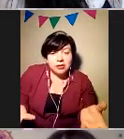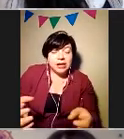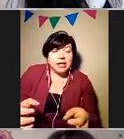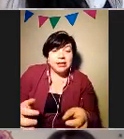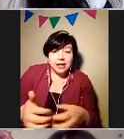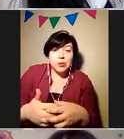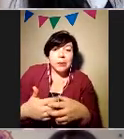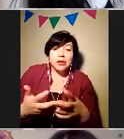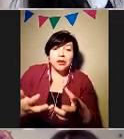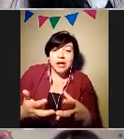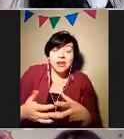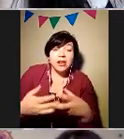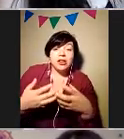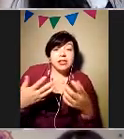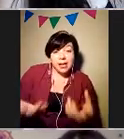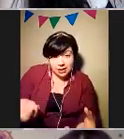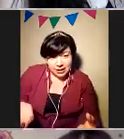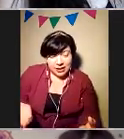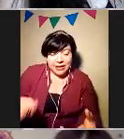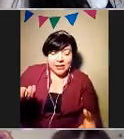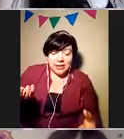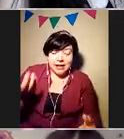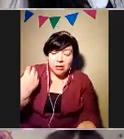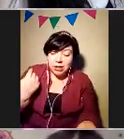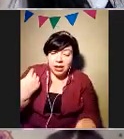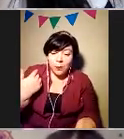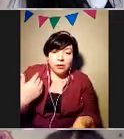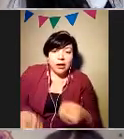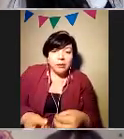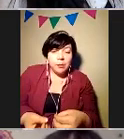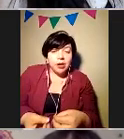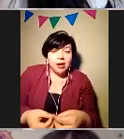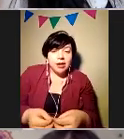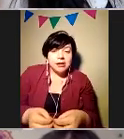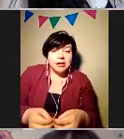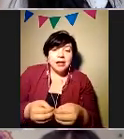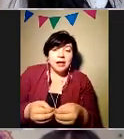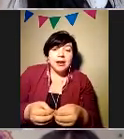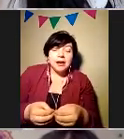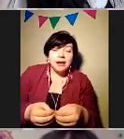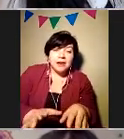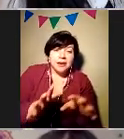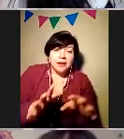tienen costo, tienen una mano de obra que hay que valorizar. Y generalmente ahí es cuando nos caemos, porque se tiende